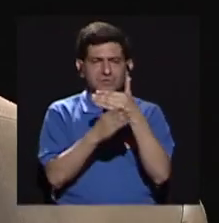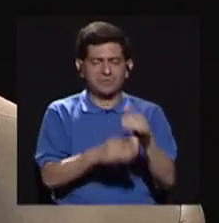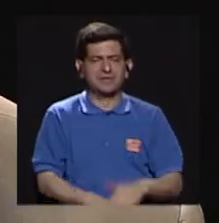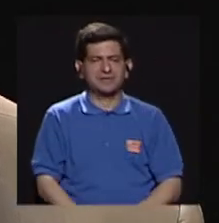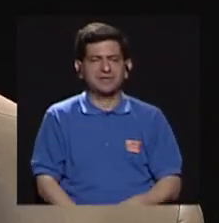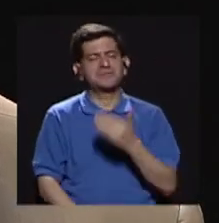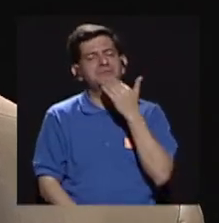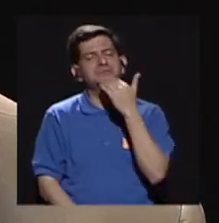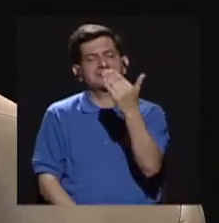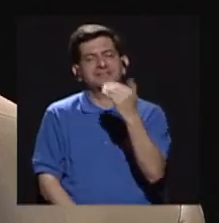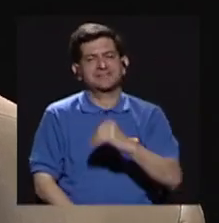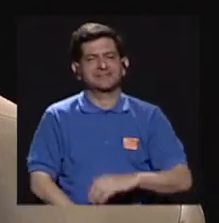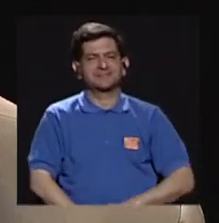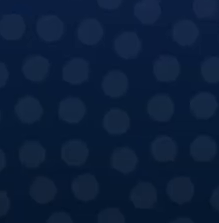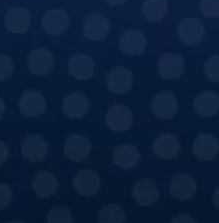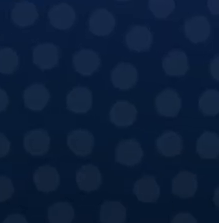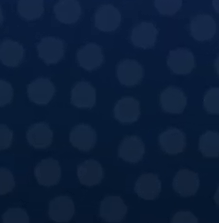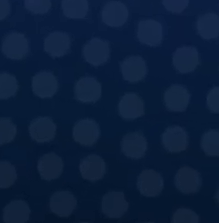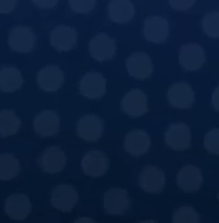muchas gracias